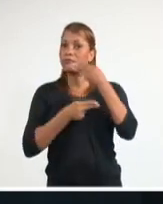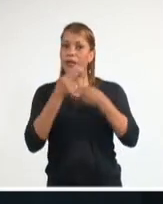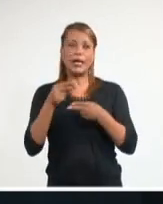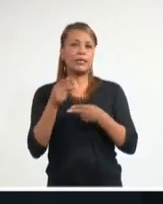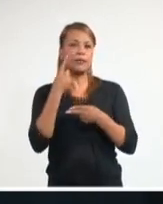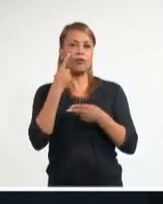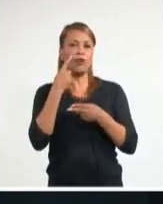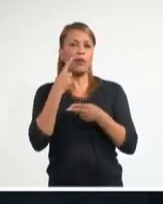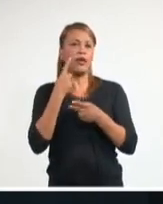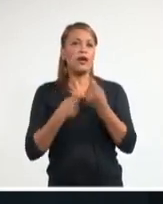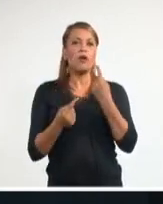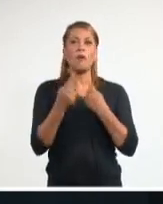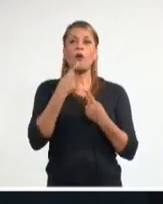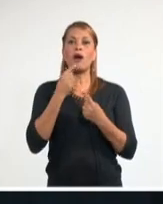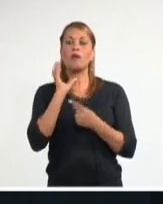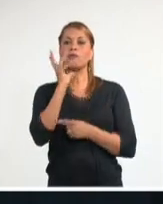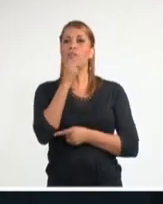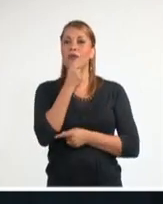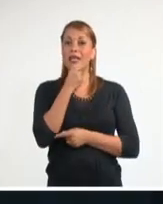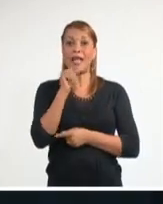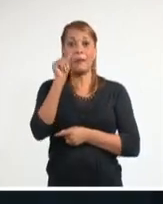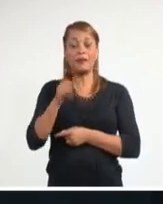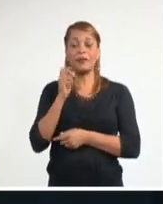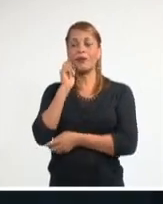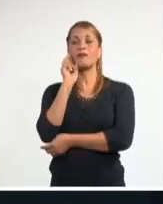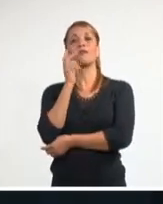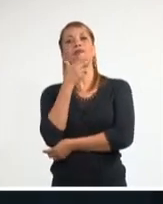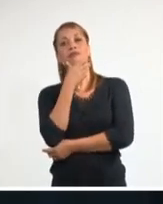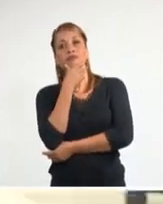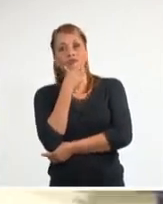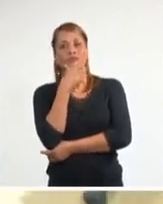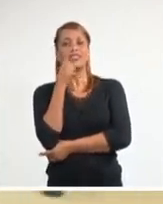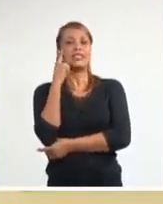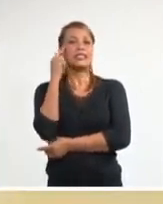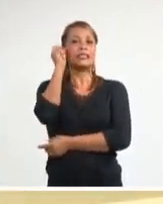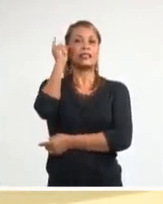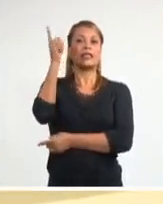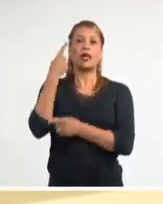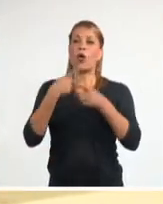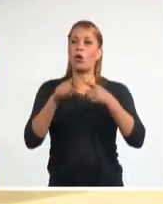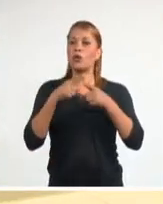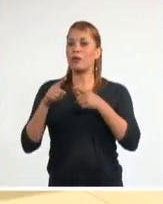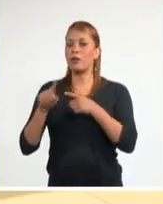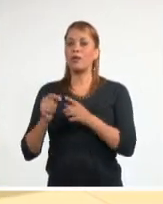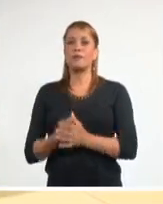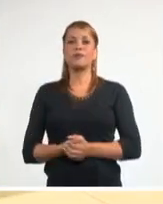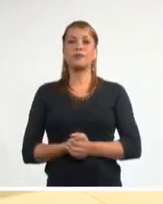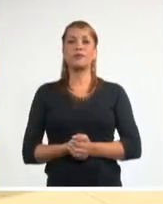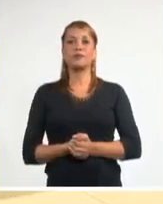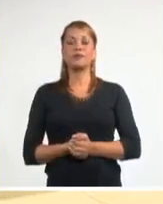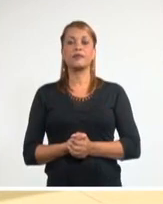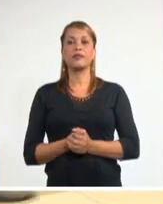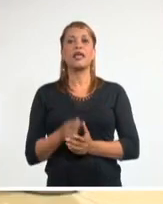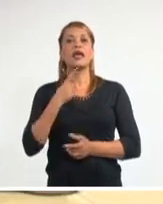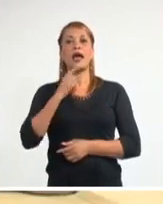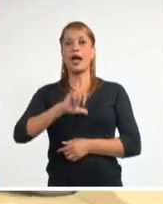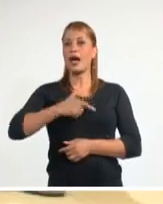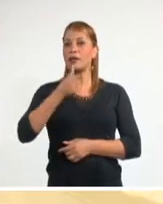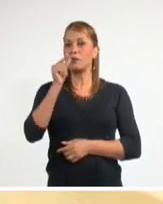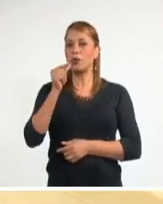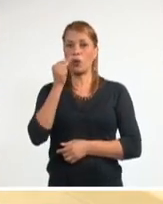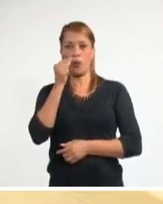como un cuerpo escénico y el espectador viene y se sienta, se activan otras cosas. Al espectáculo se suman actores y actrices de